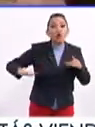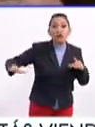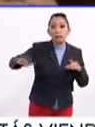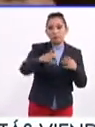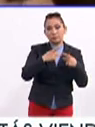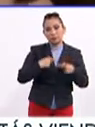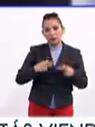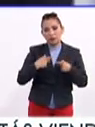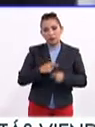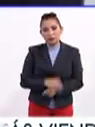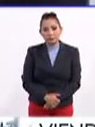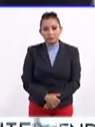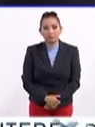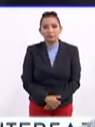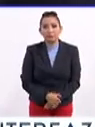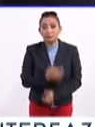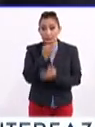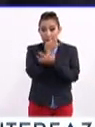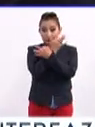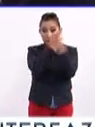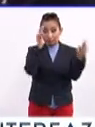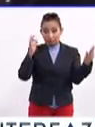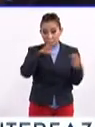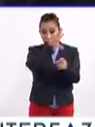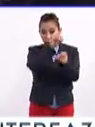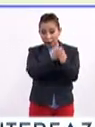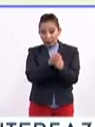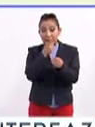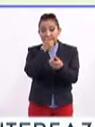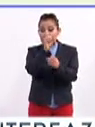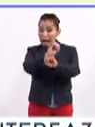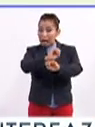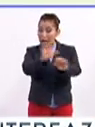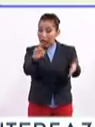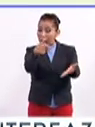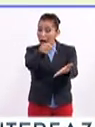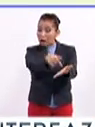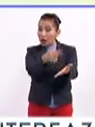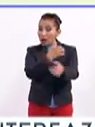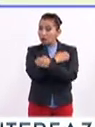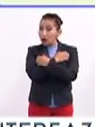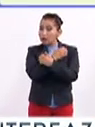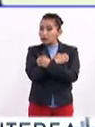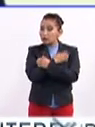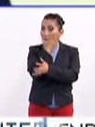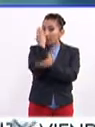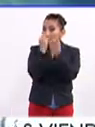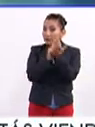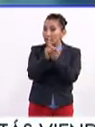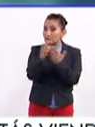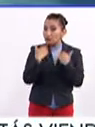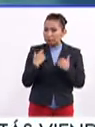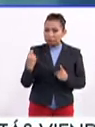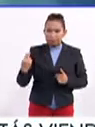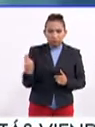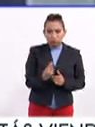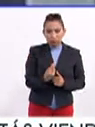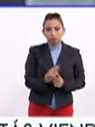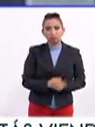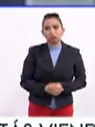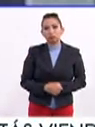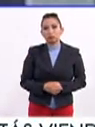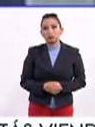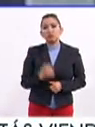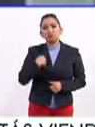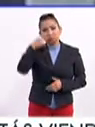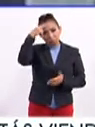todas las personas. La Declaración Universal plantea claramente que la educación de derechos humanos es imprescindible. Tenemos